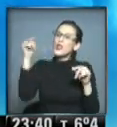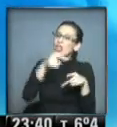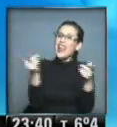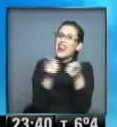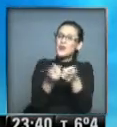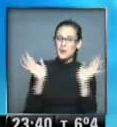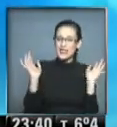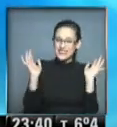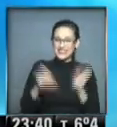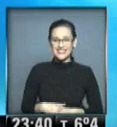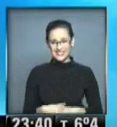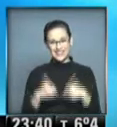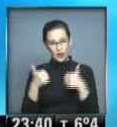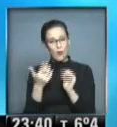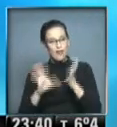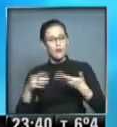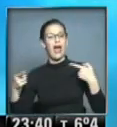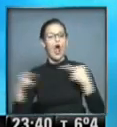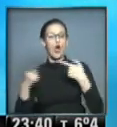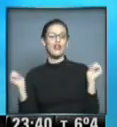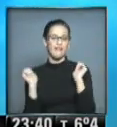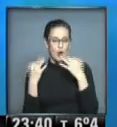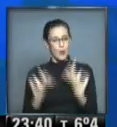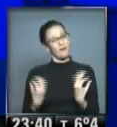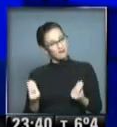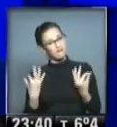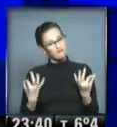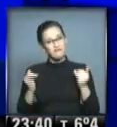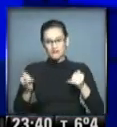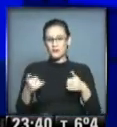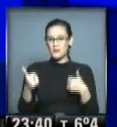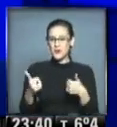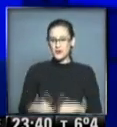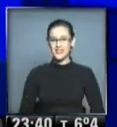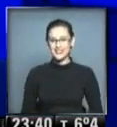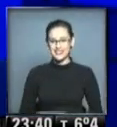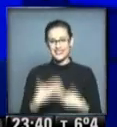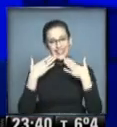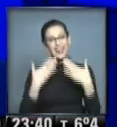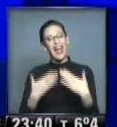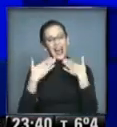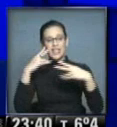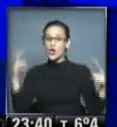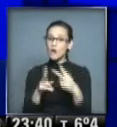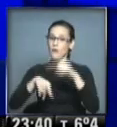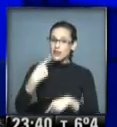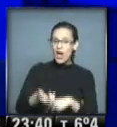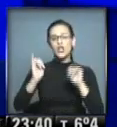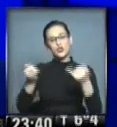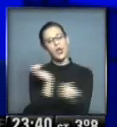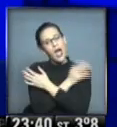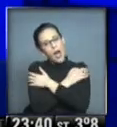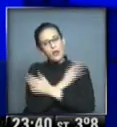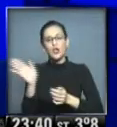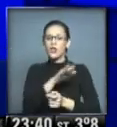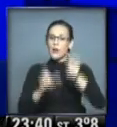es un buen antídoto para el frío. ¿Eh? ¿Qué le parece? Es un planazo. Gracias, Félix. Nos vemos otra mañana. Un abrazo grande para